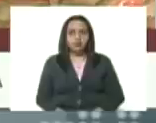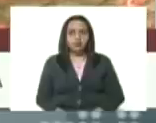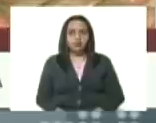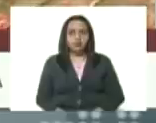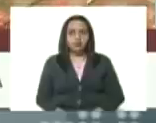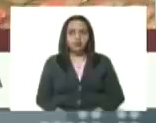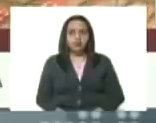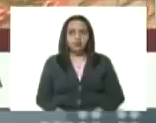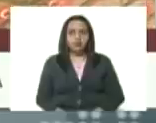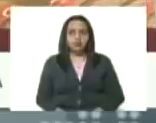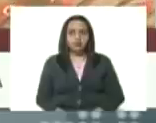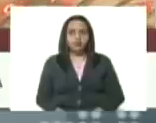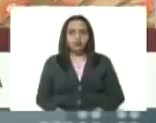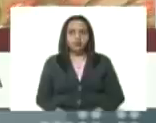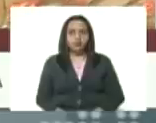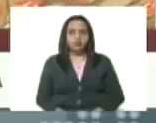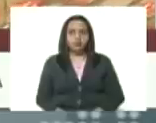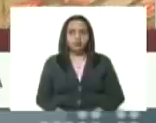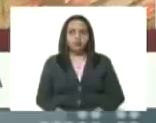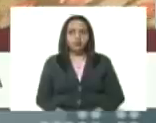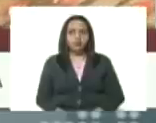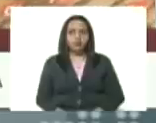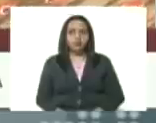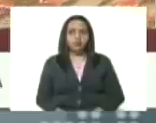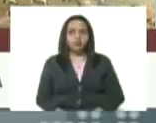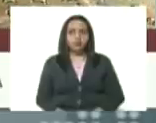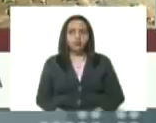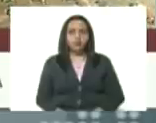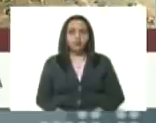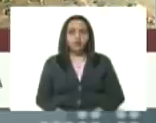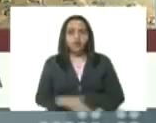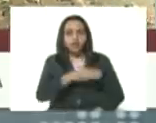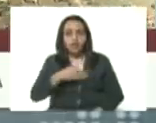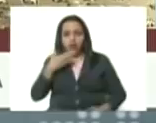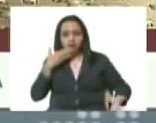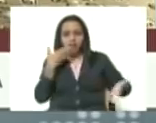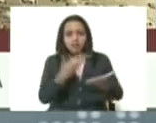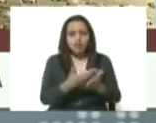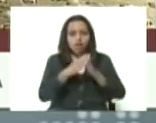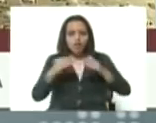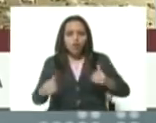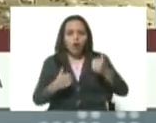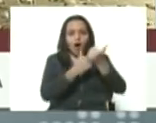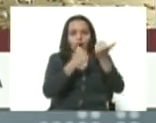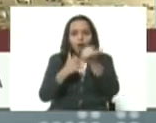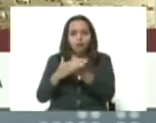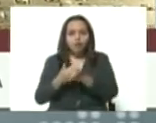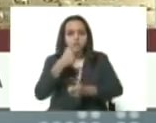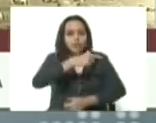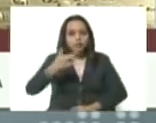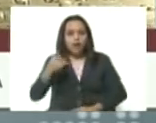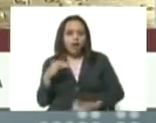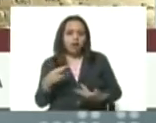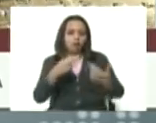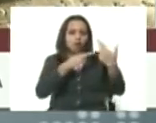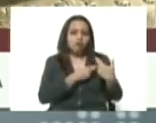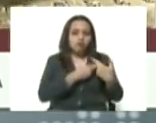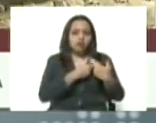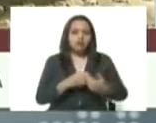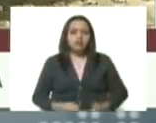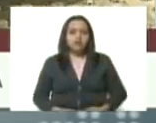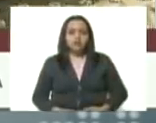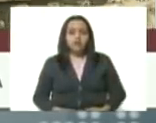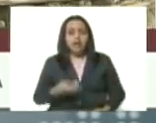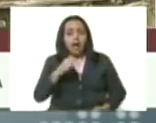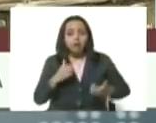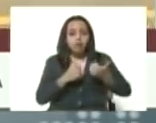citizens who remained in this country during these difficult days. Y quiero agradecer toda la hospitalidad de las autoridades venezolanas